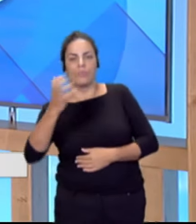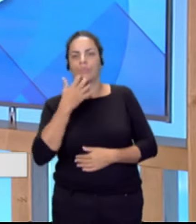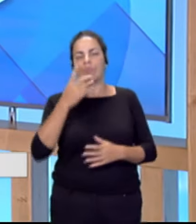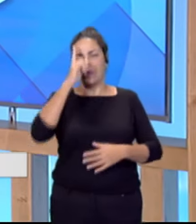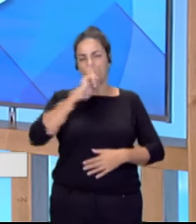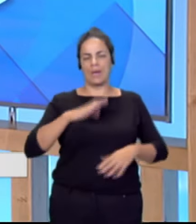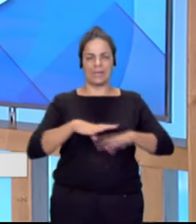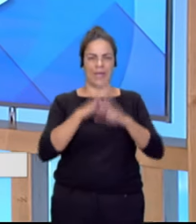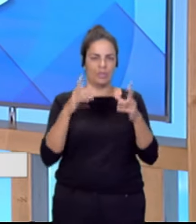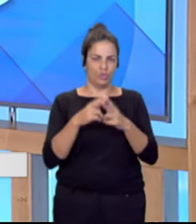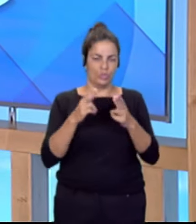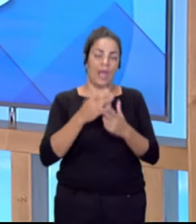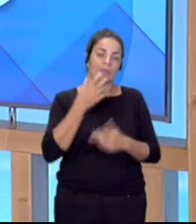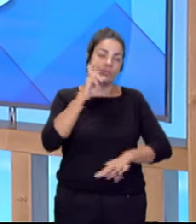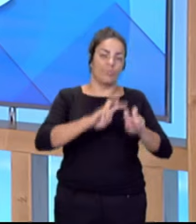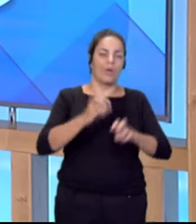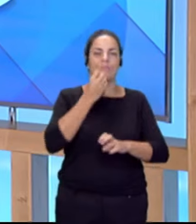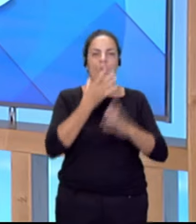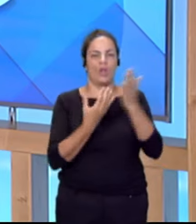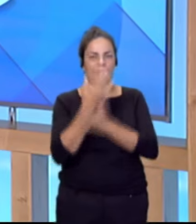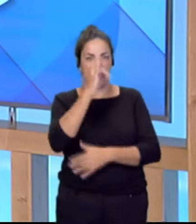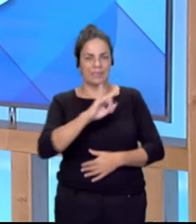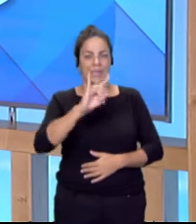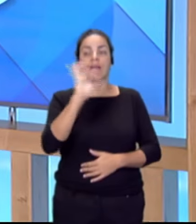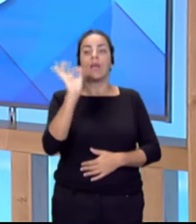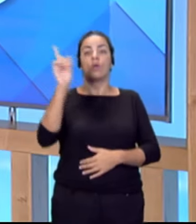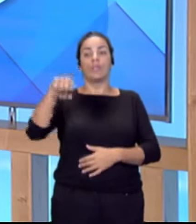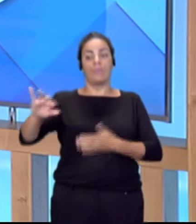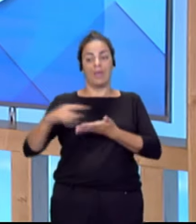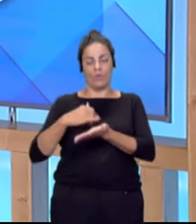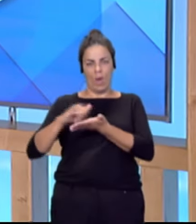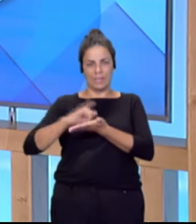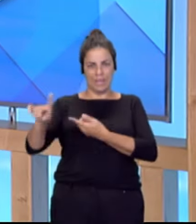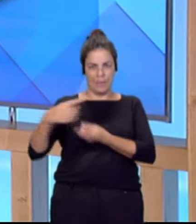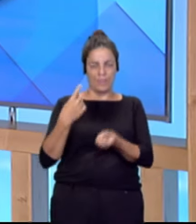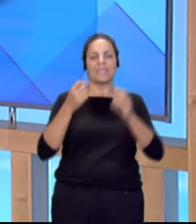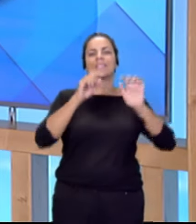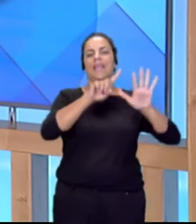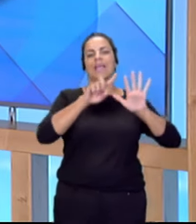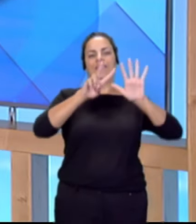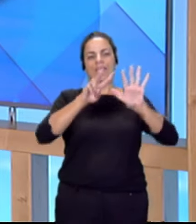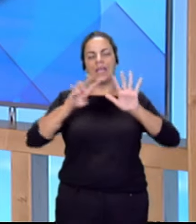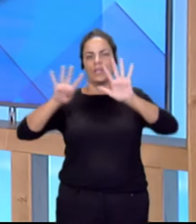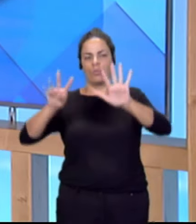redes sociales, buscando Buenos Días Canarias, o nuestro número de WhatsApp, que es el